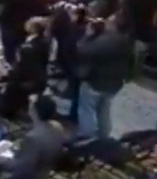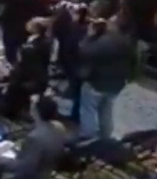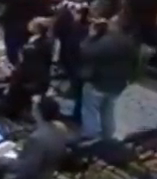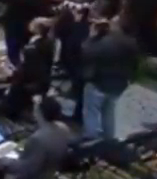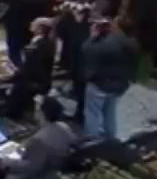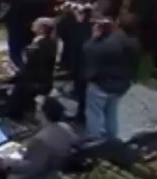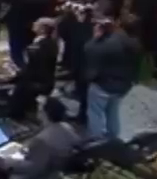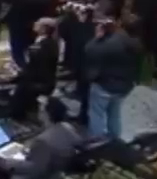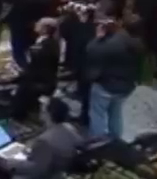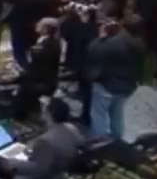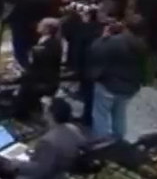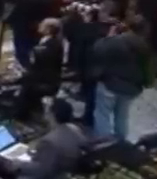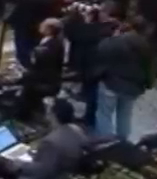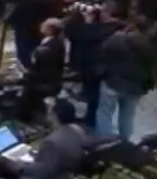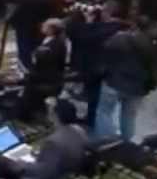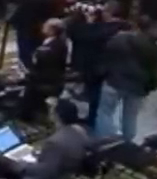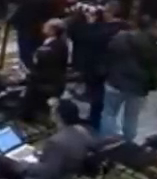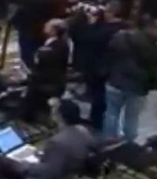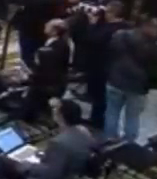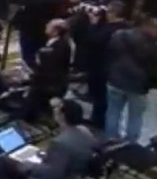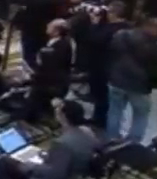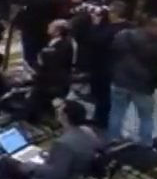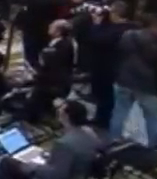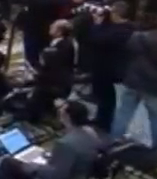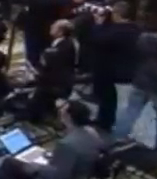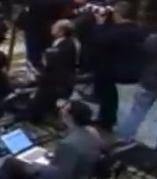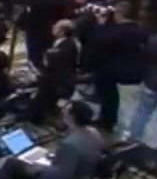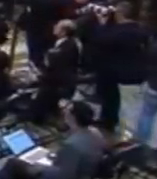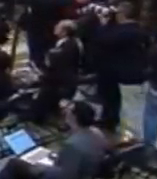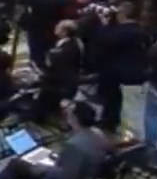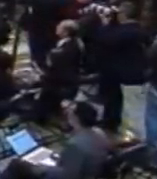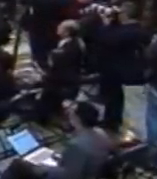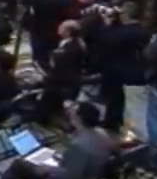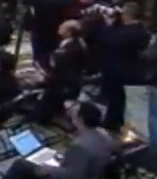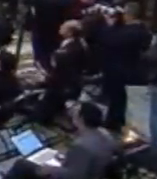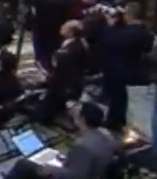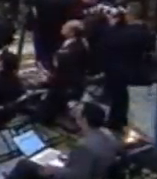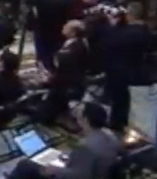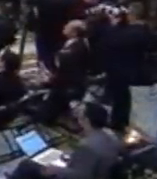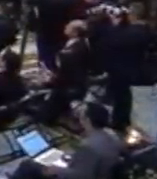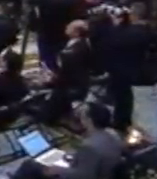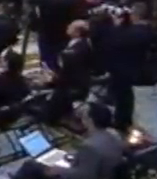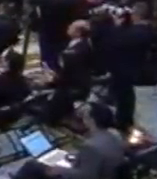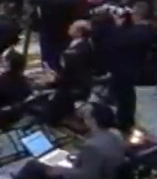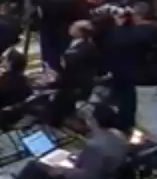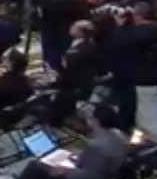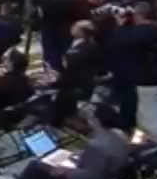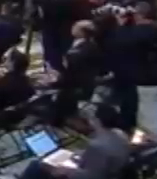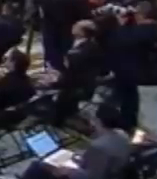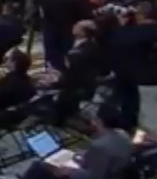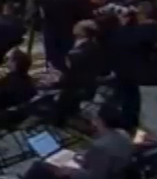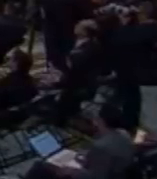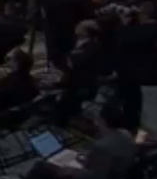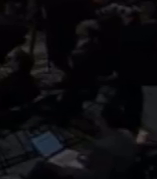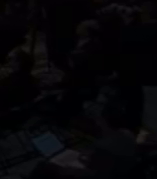Señor presidente, muchas gracias. Gracias.